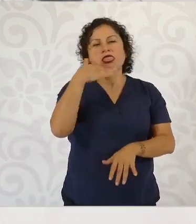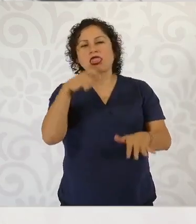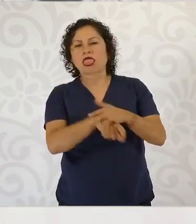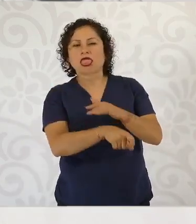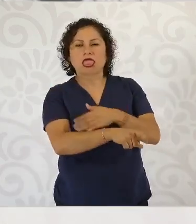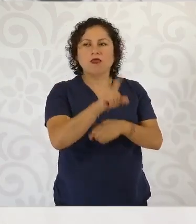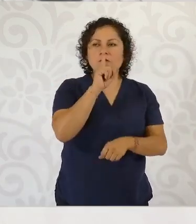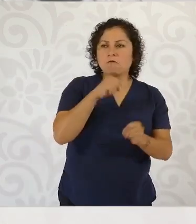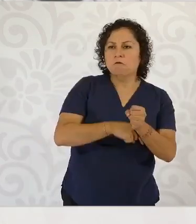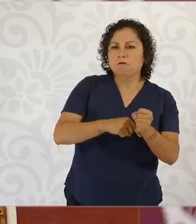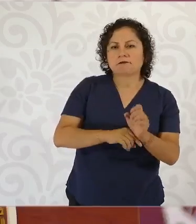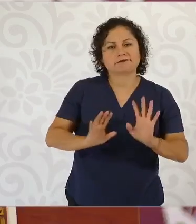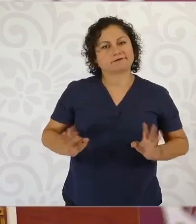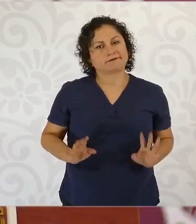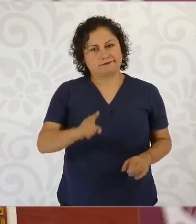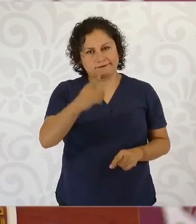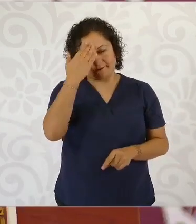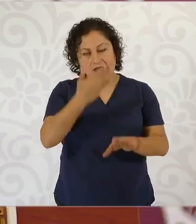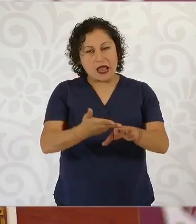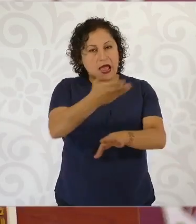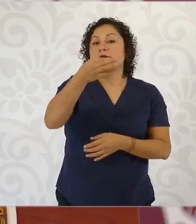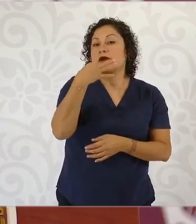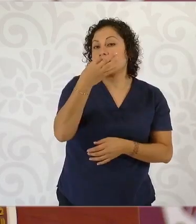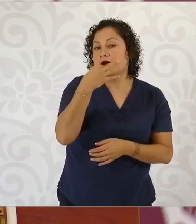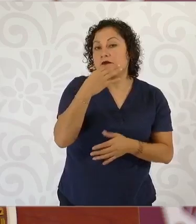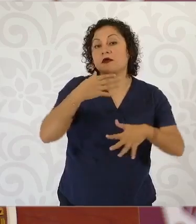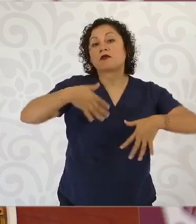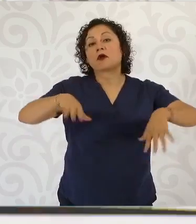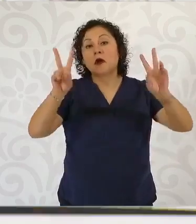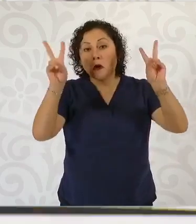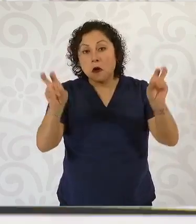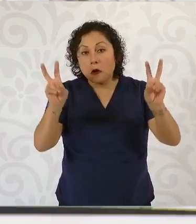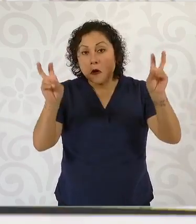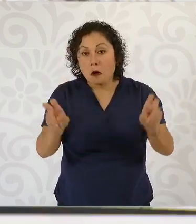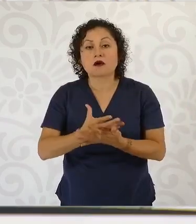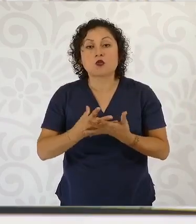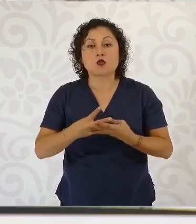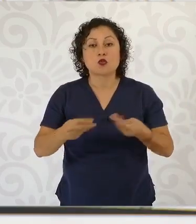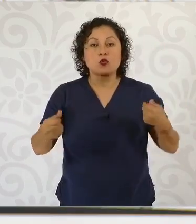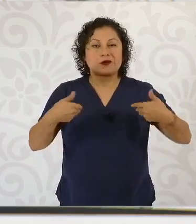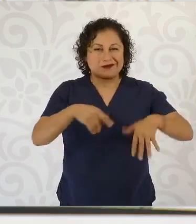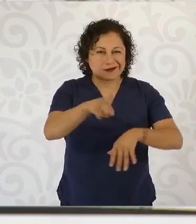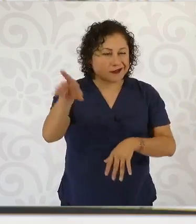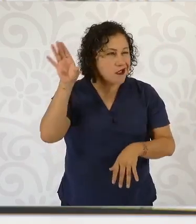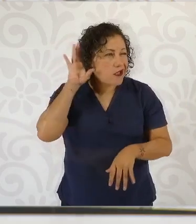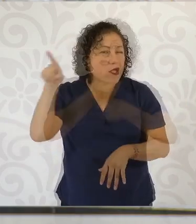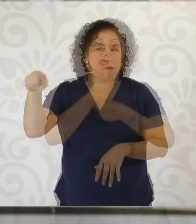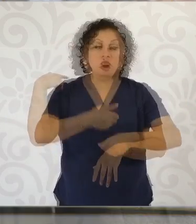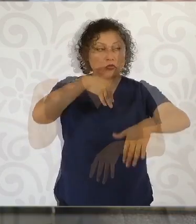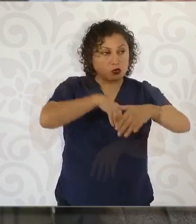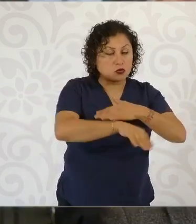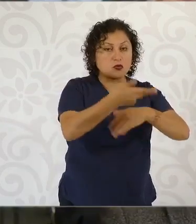compraban medicamentos para el cáncer, uno muy sonado en Veracruz, que tenía agua en vez de